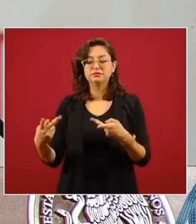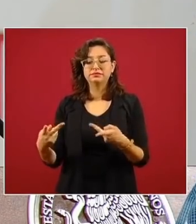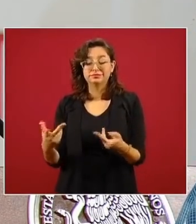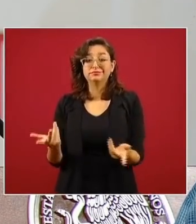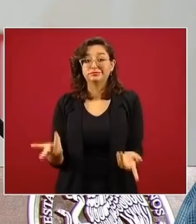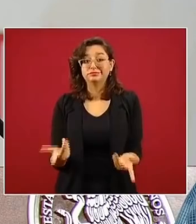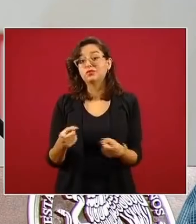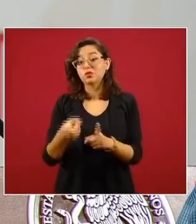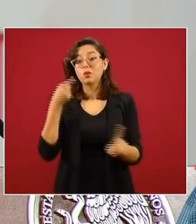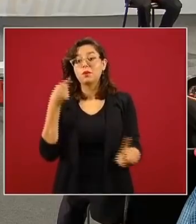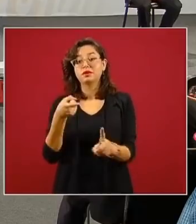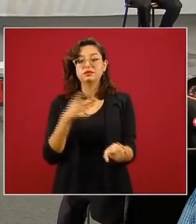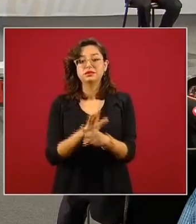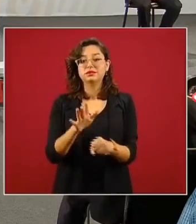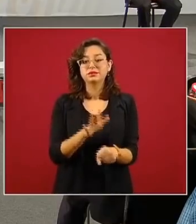falsificar